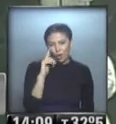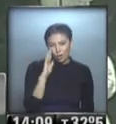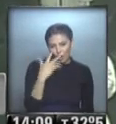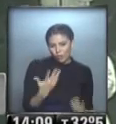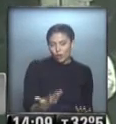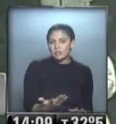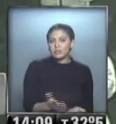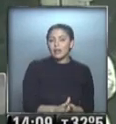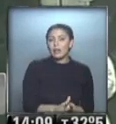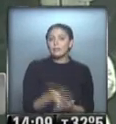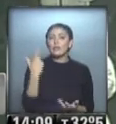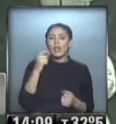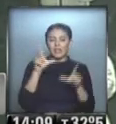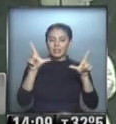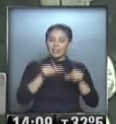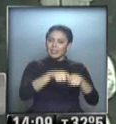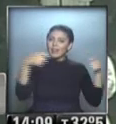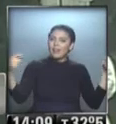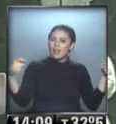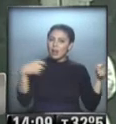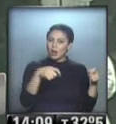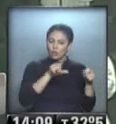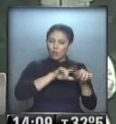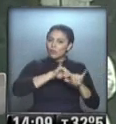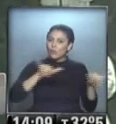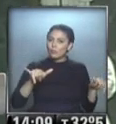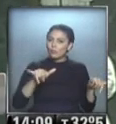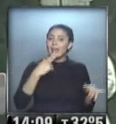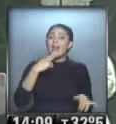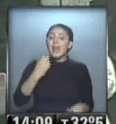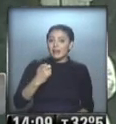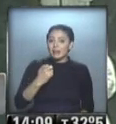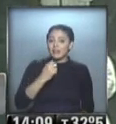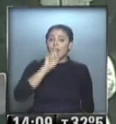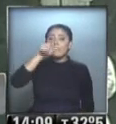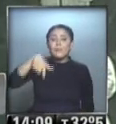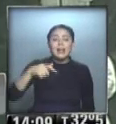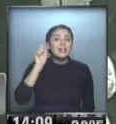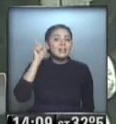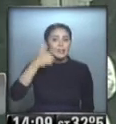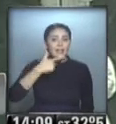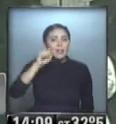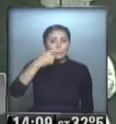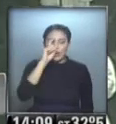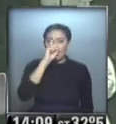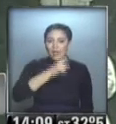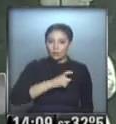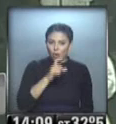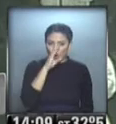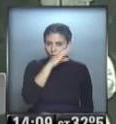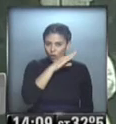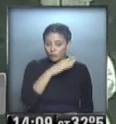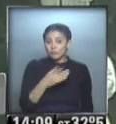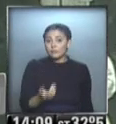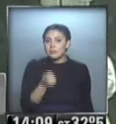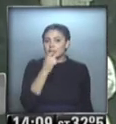notorio a través de las noticias de los diarios, en donde la energía proveniente del gas y del petróleo, de